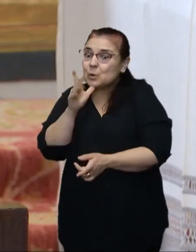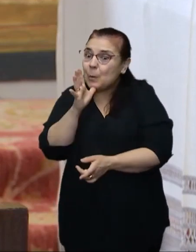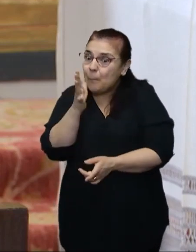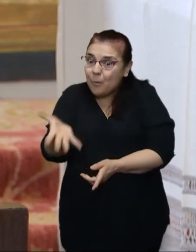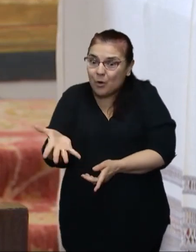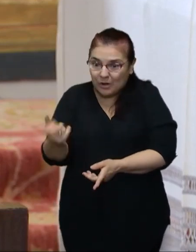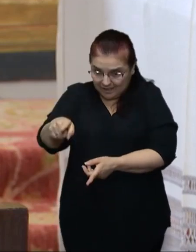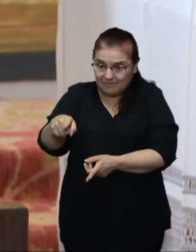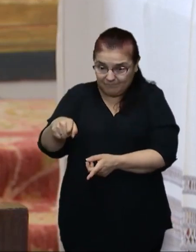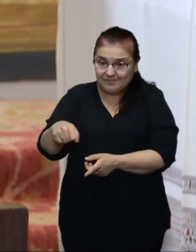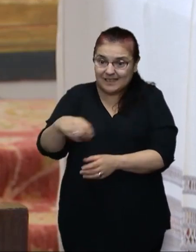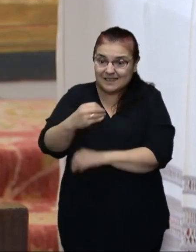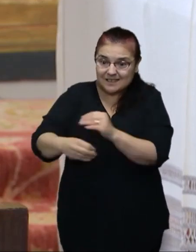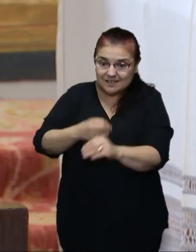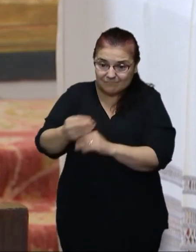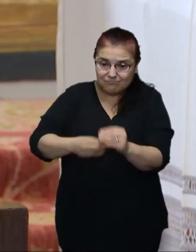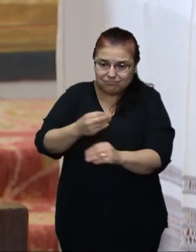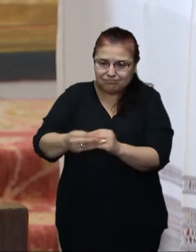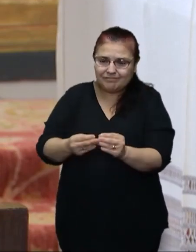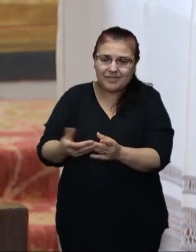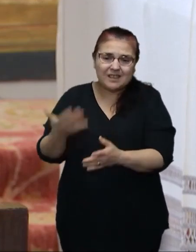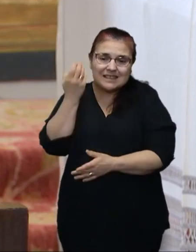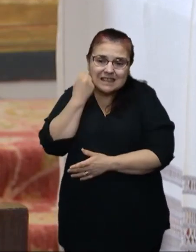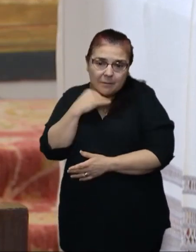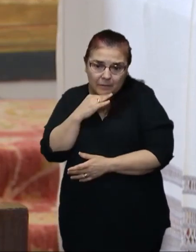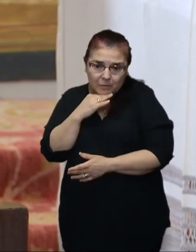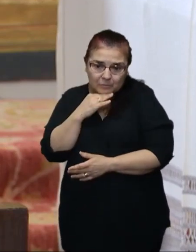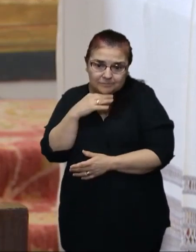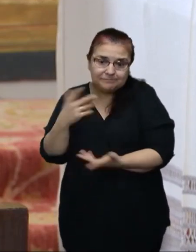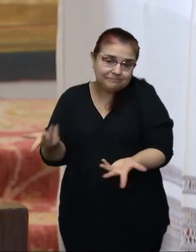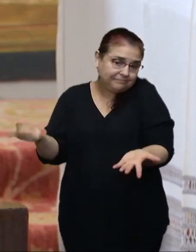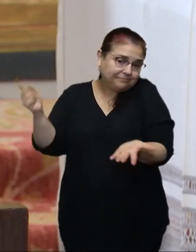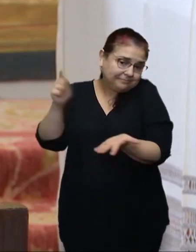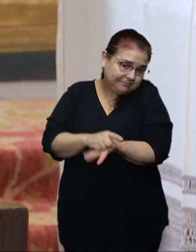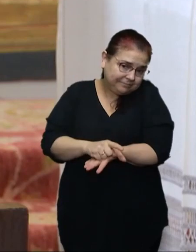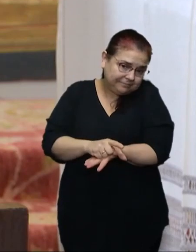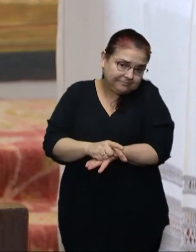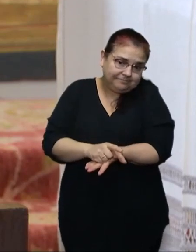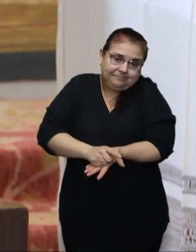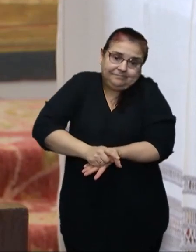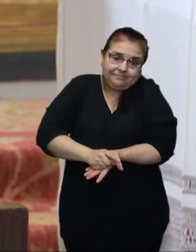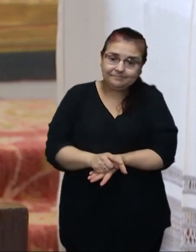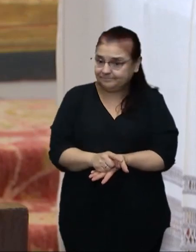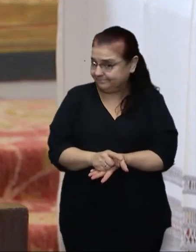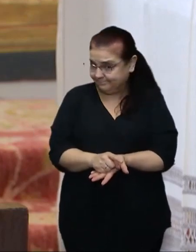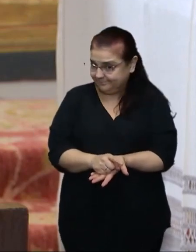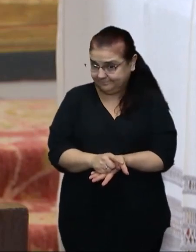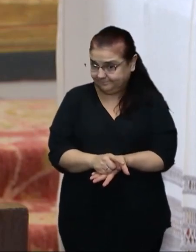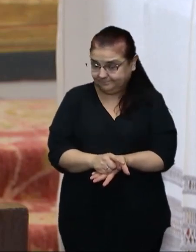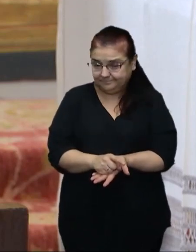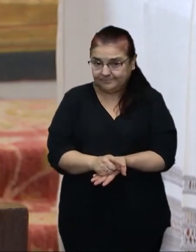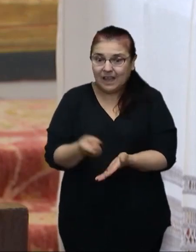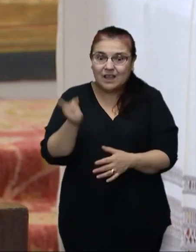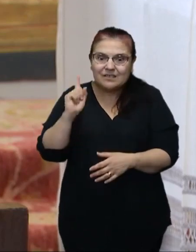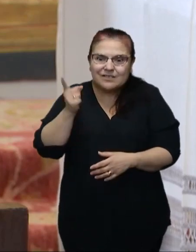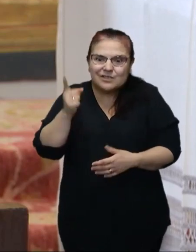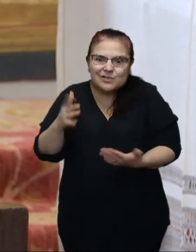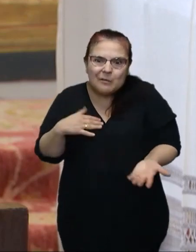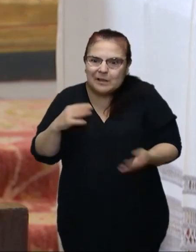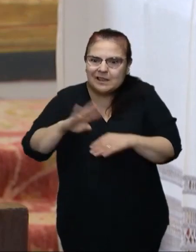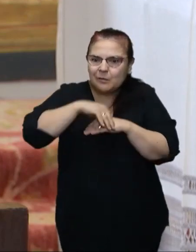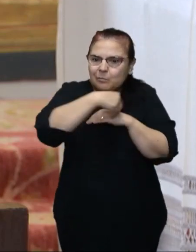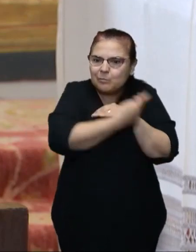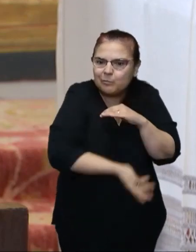en sábado. Volvemos a las mismas. Se quedan en lo